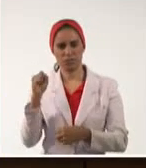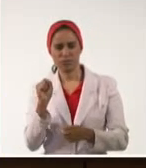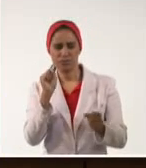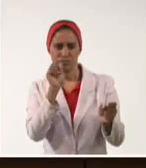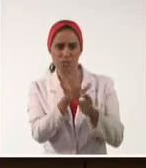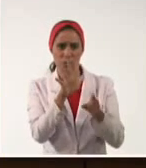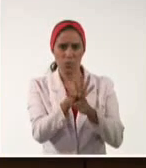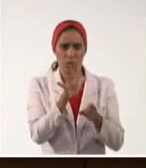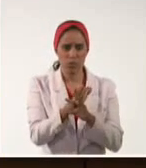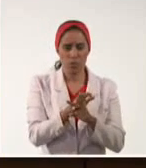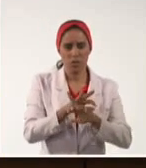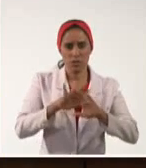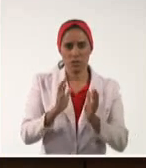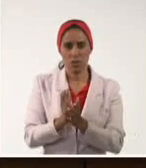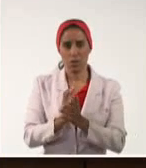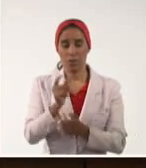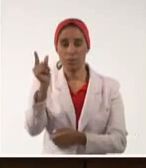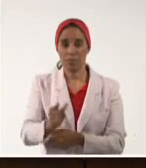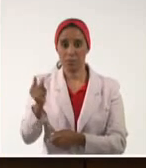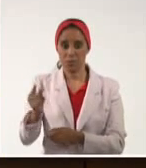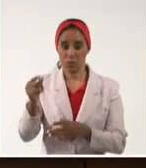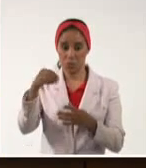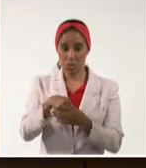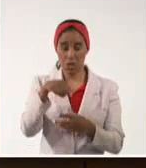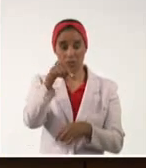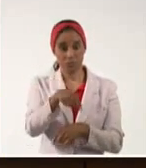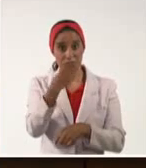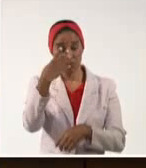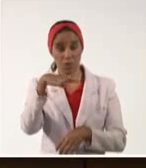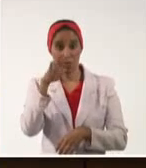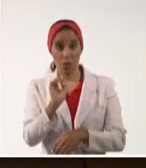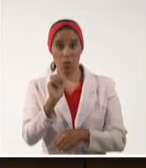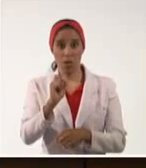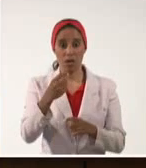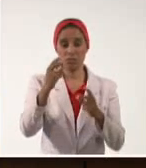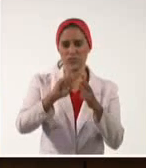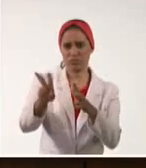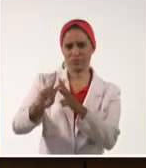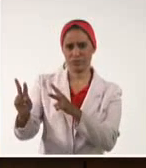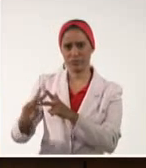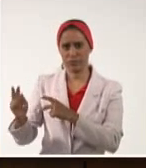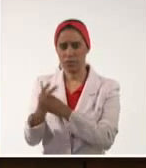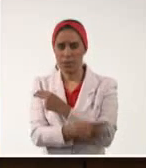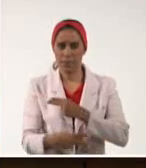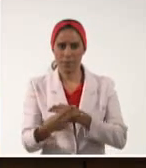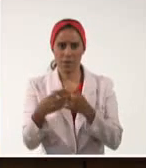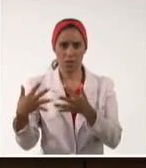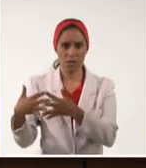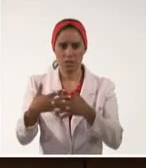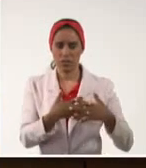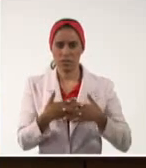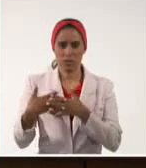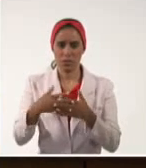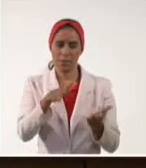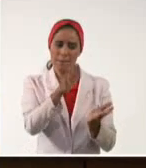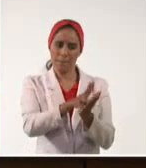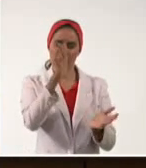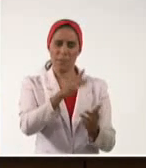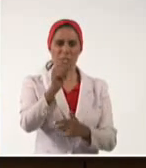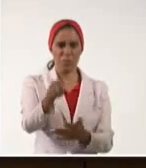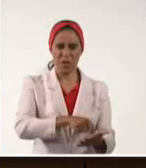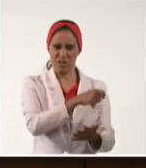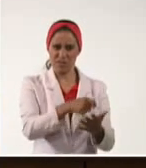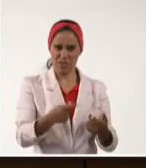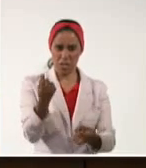que mantiene ante personas de origen cubano que desde el territorio norteamericano alientan, planifican,